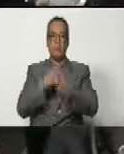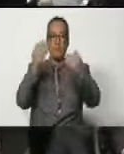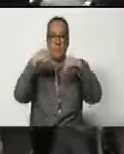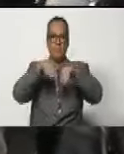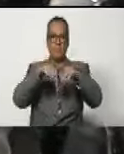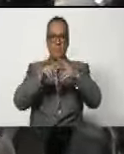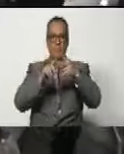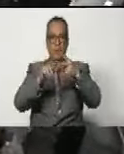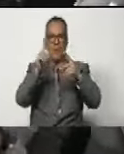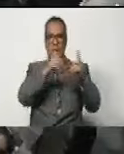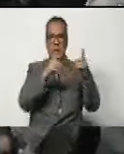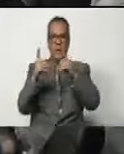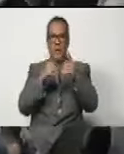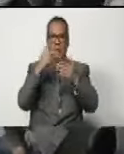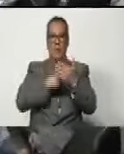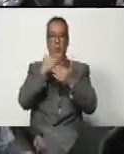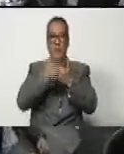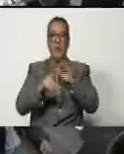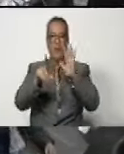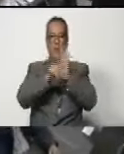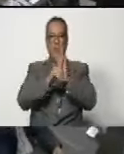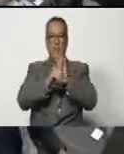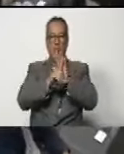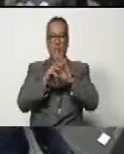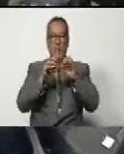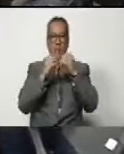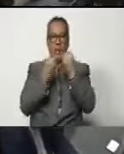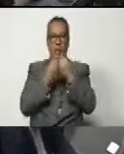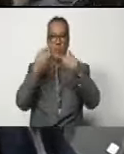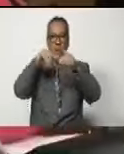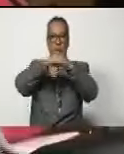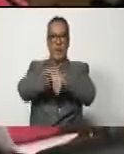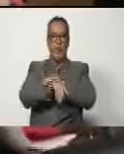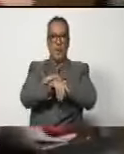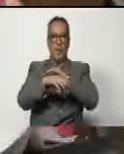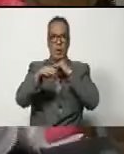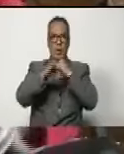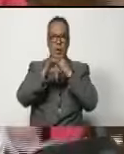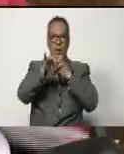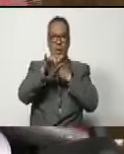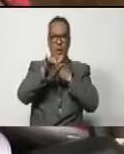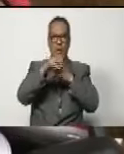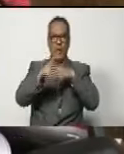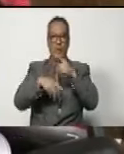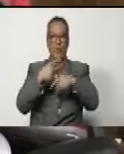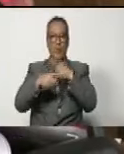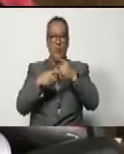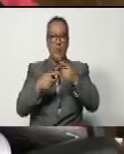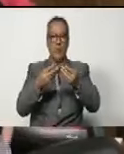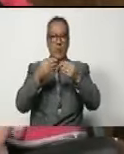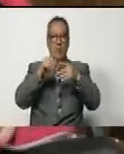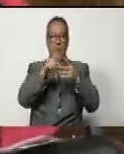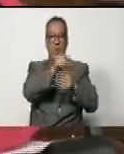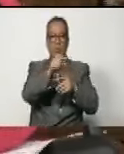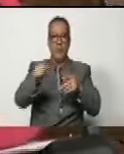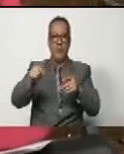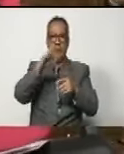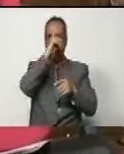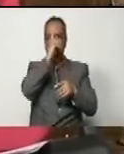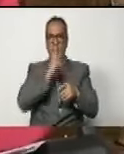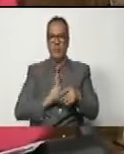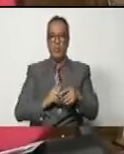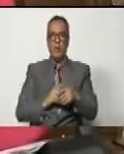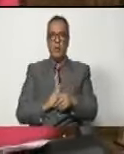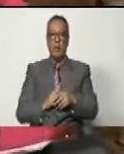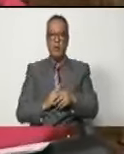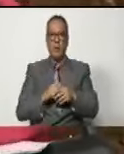Continuación de la segunda discusión del proyecto de ley orgánica para la inclusión, igualdad y desarrollo integral de las personas con